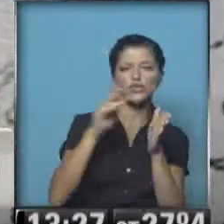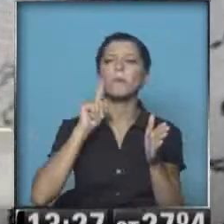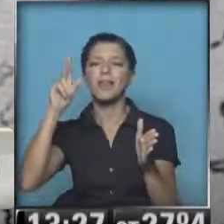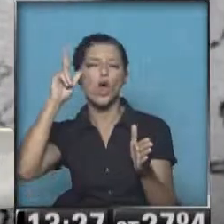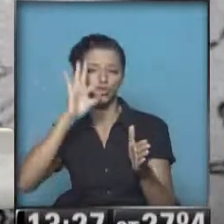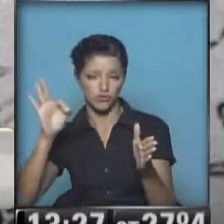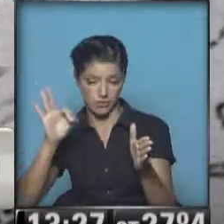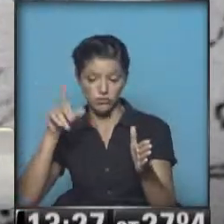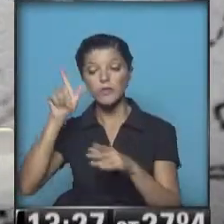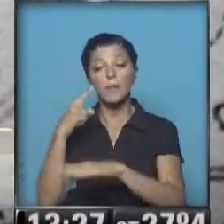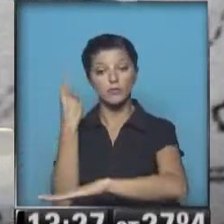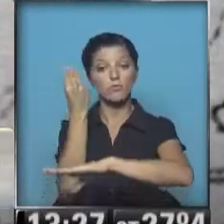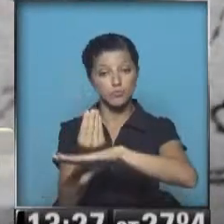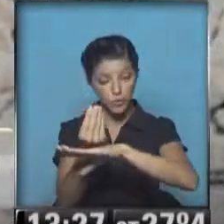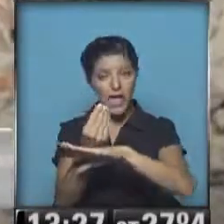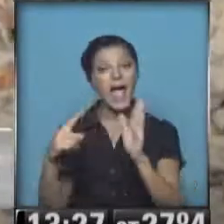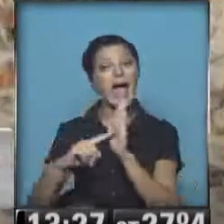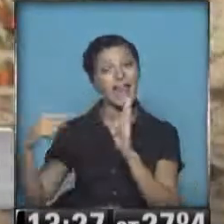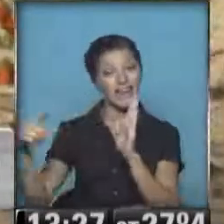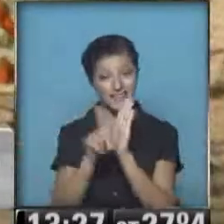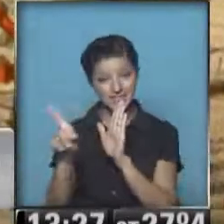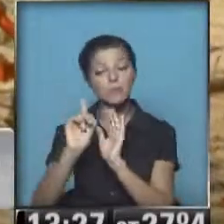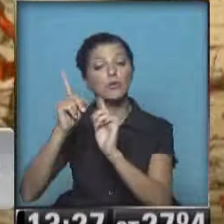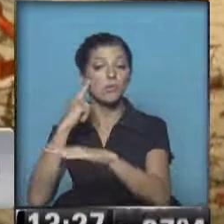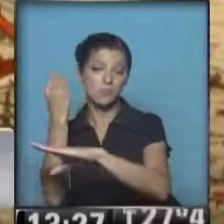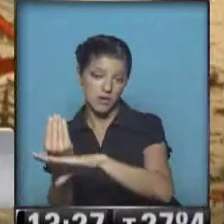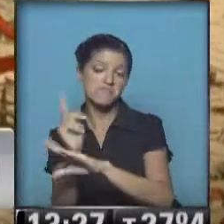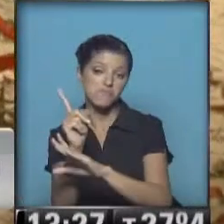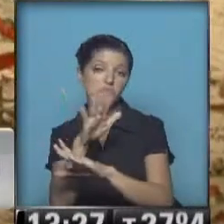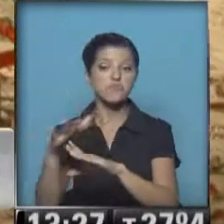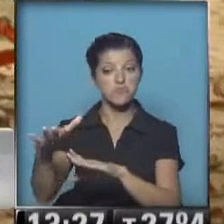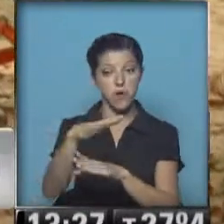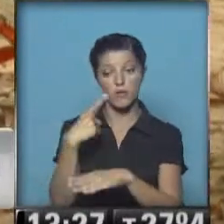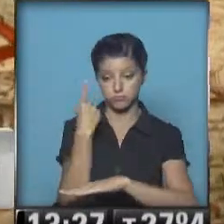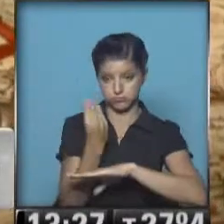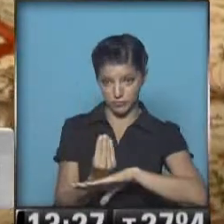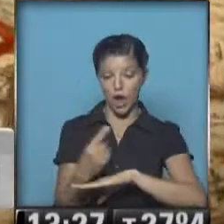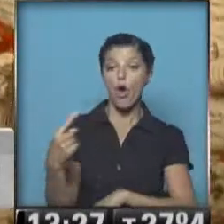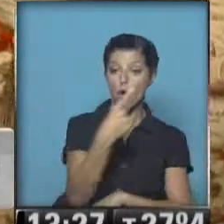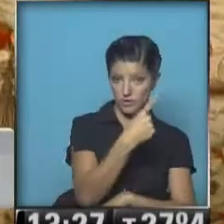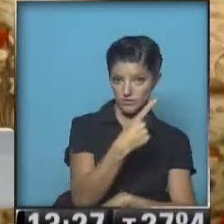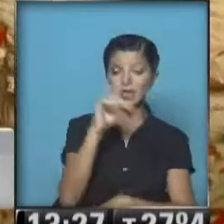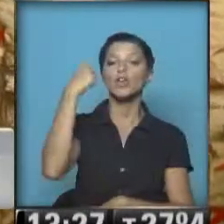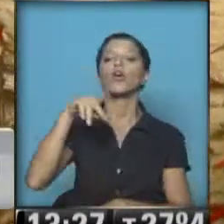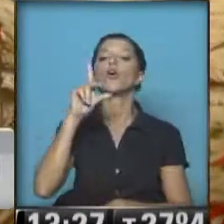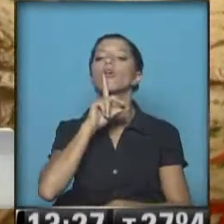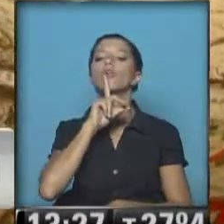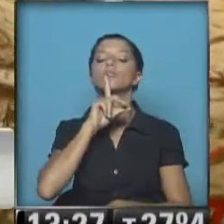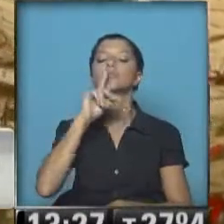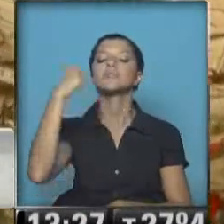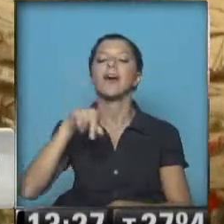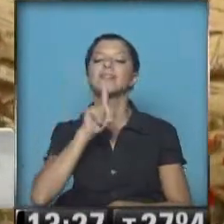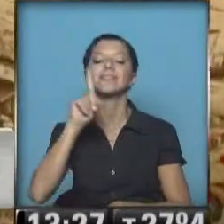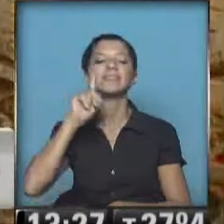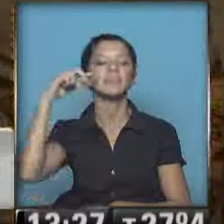las provincias del este del territorio imperial, aunque también tenían una considerable presencia en el oeste y en Constantinopla, la capital.